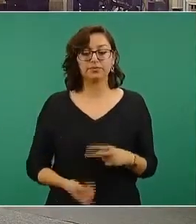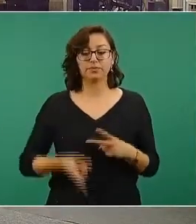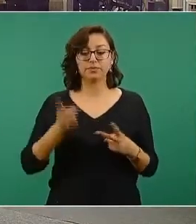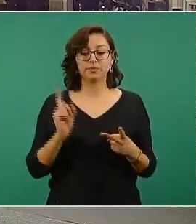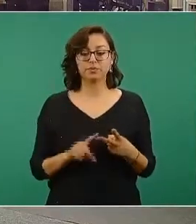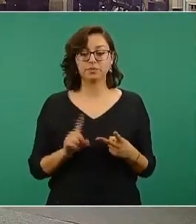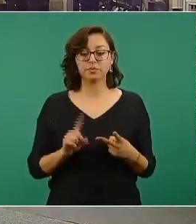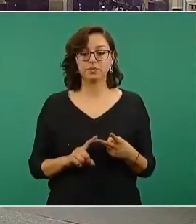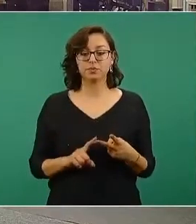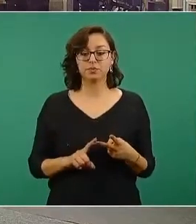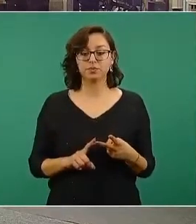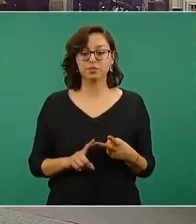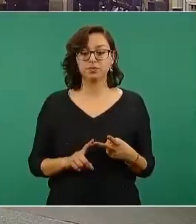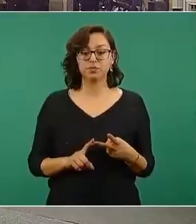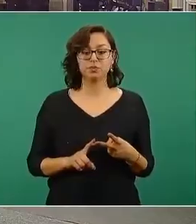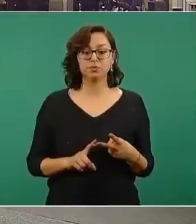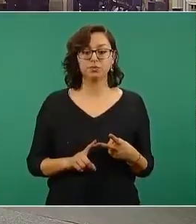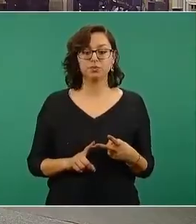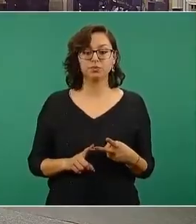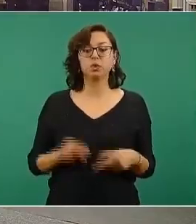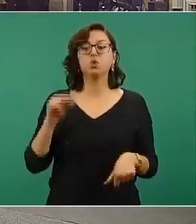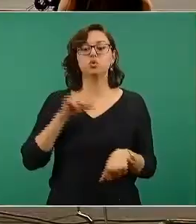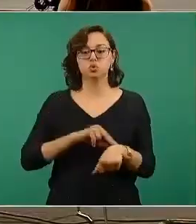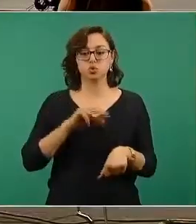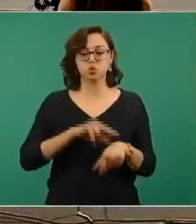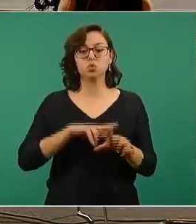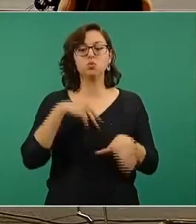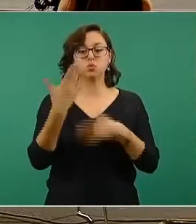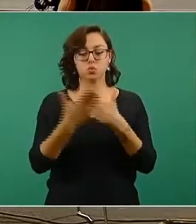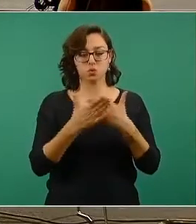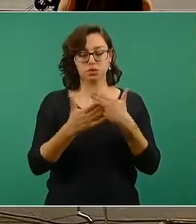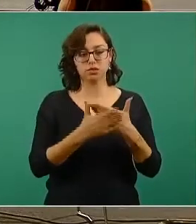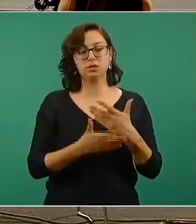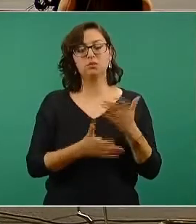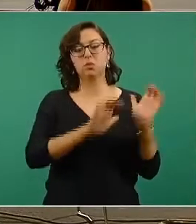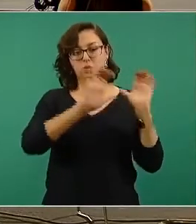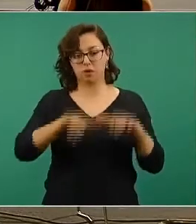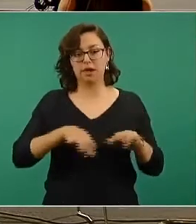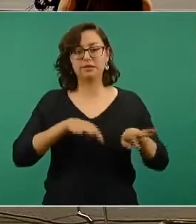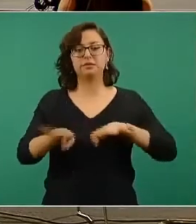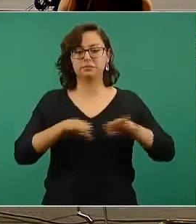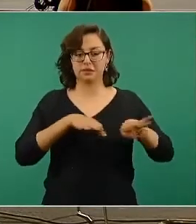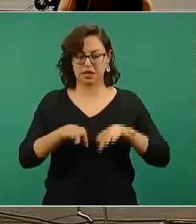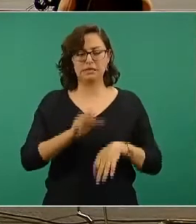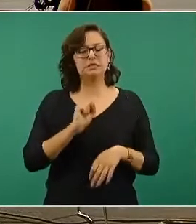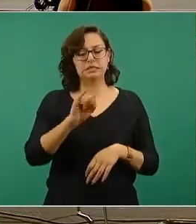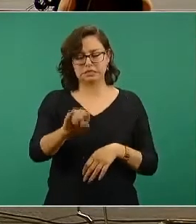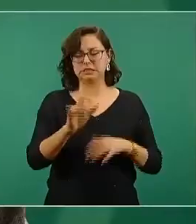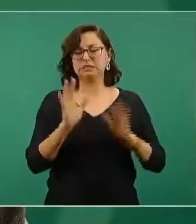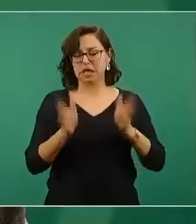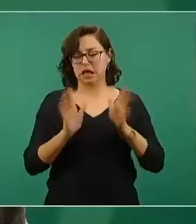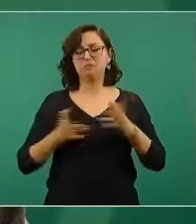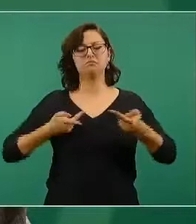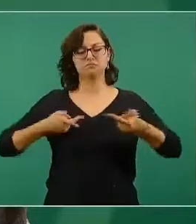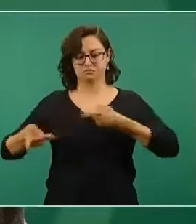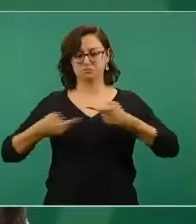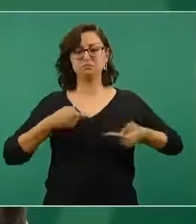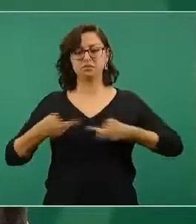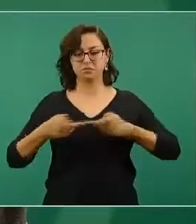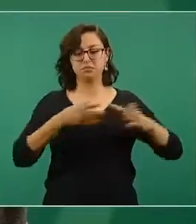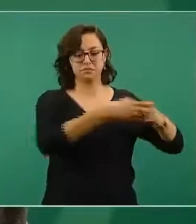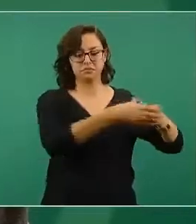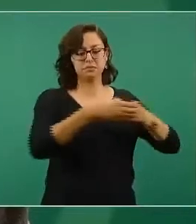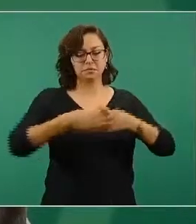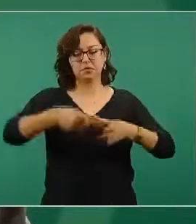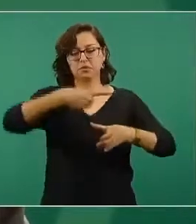Los médicos residentes. Médicos residentes sí, tenemos, es un censo que lo tenemos, y se hizo una primera